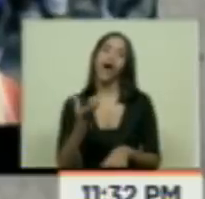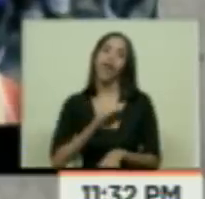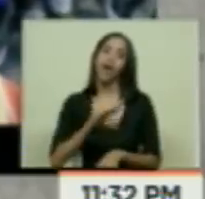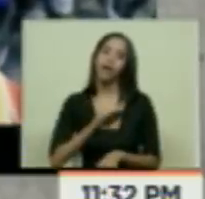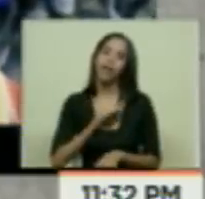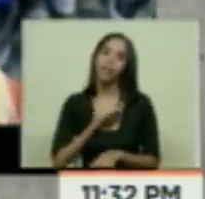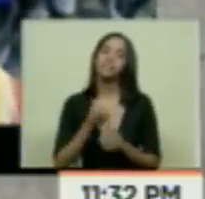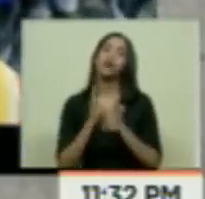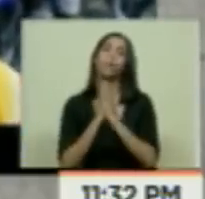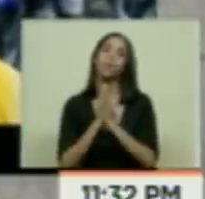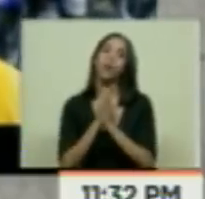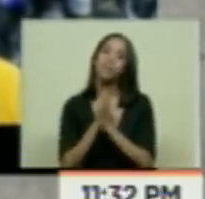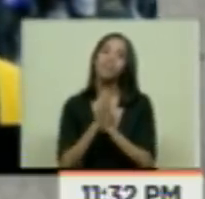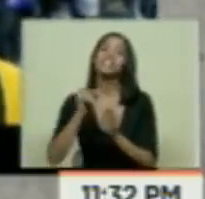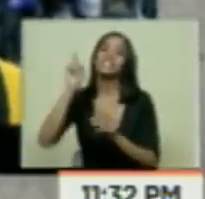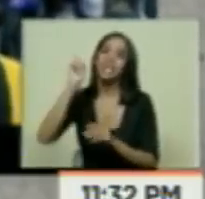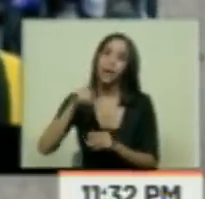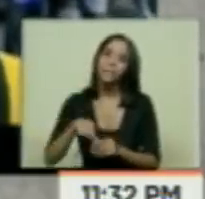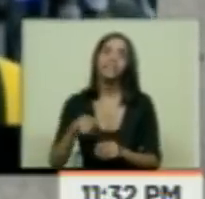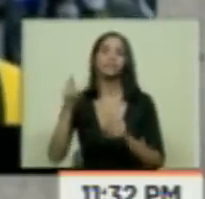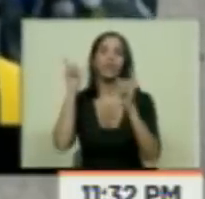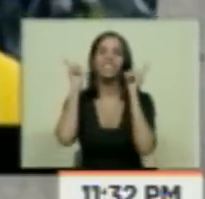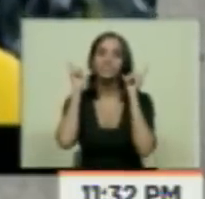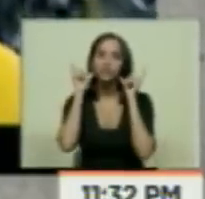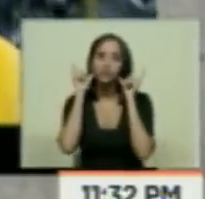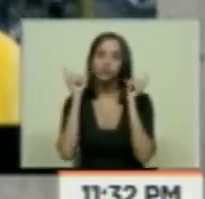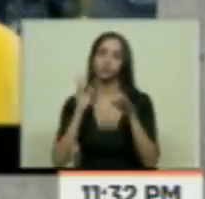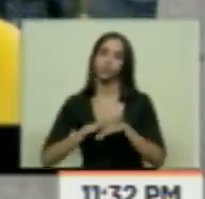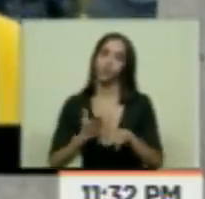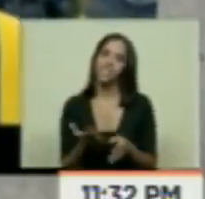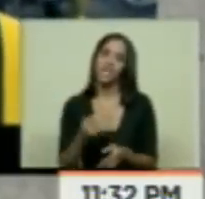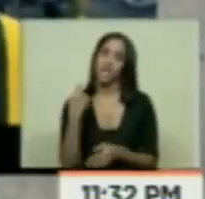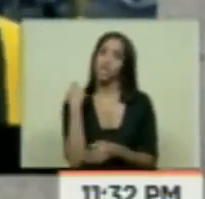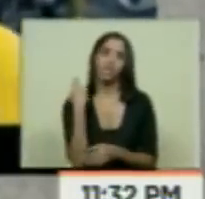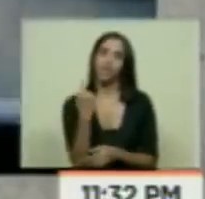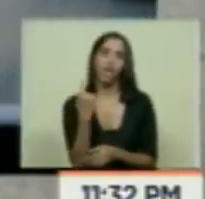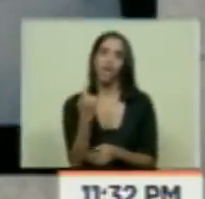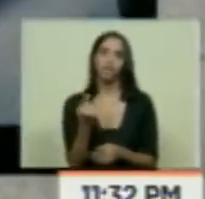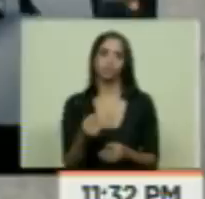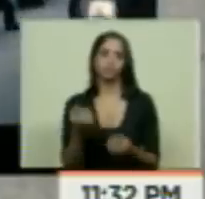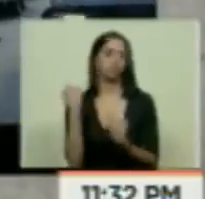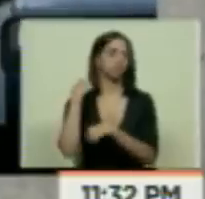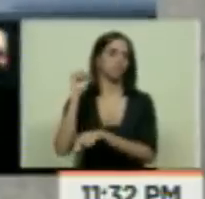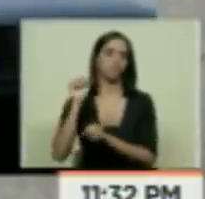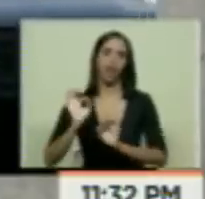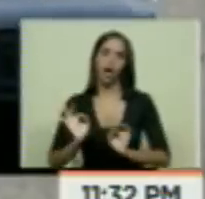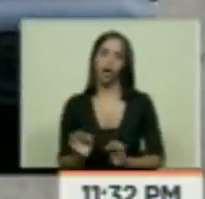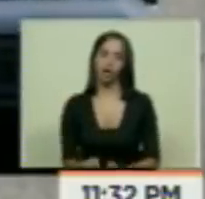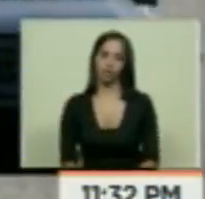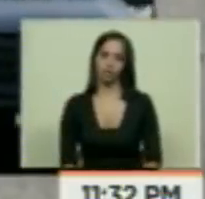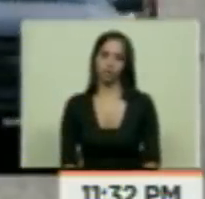Y que por favor también nos escuche, porque él es el menos que nos está escuchando.